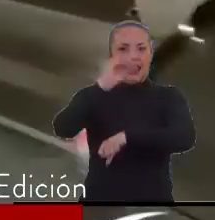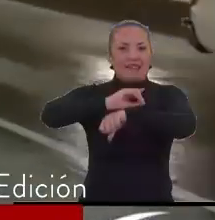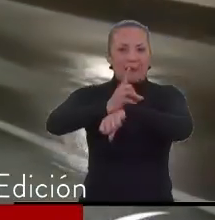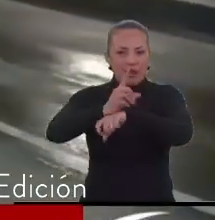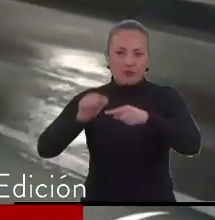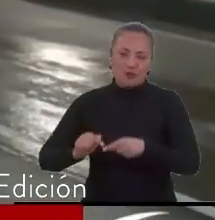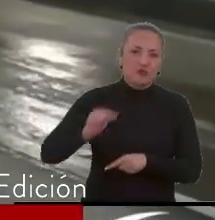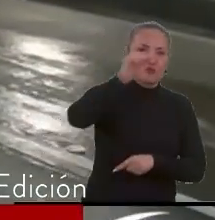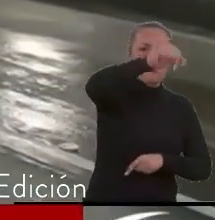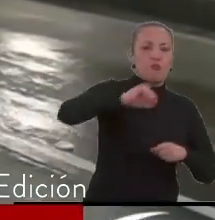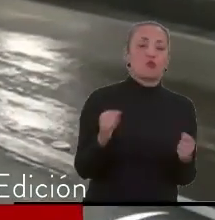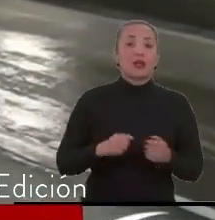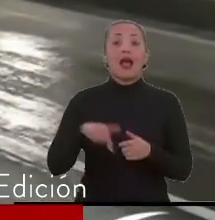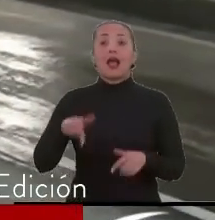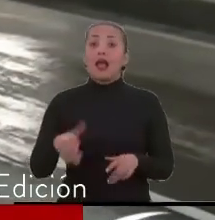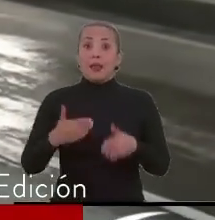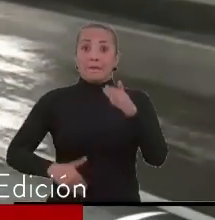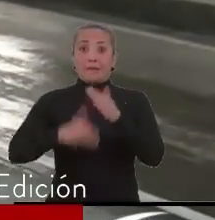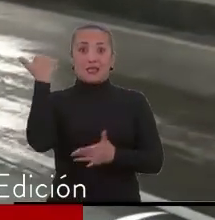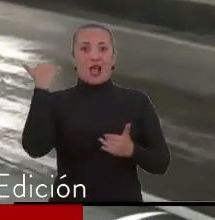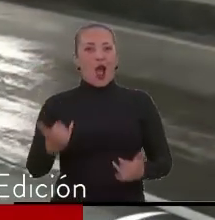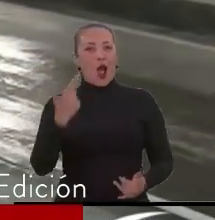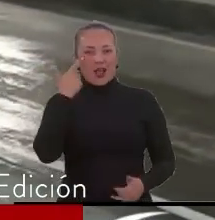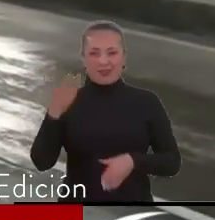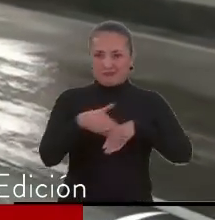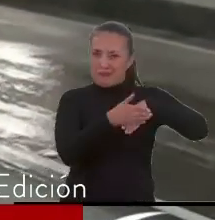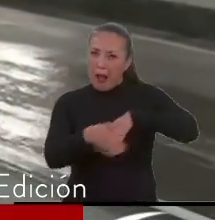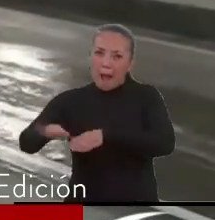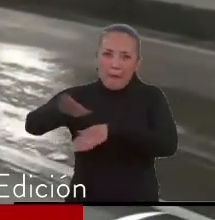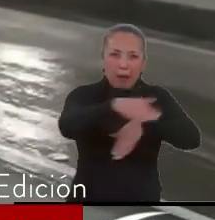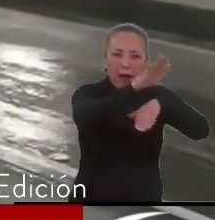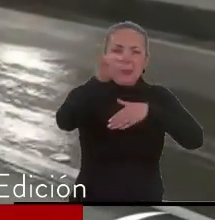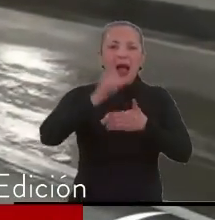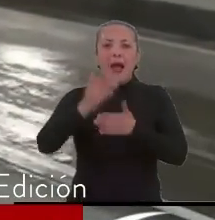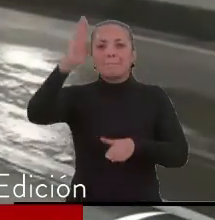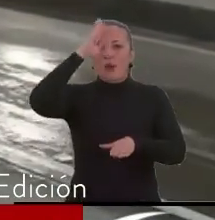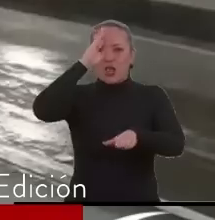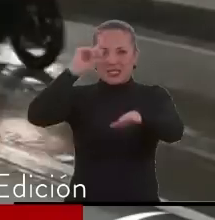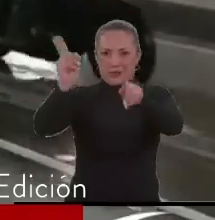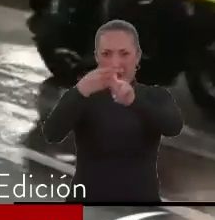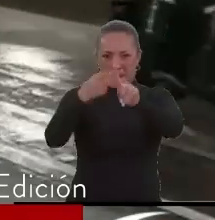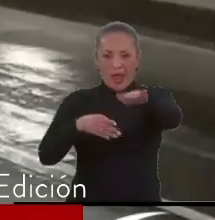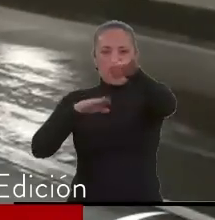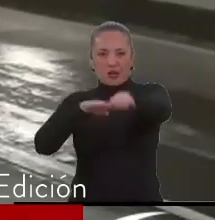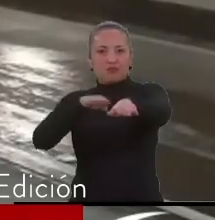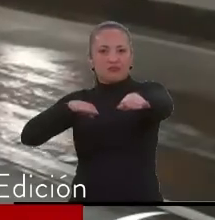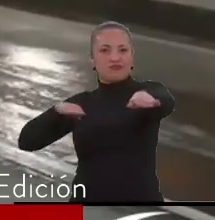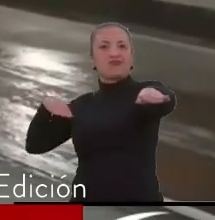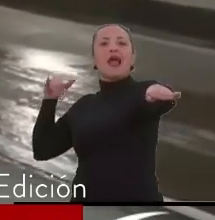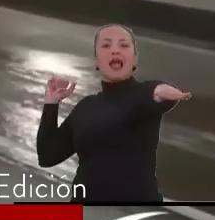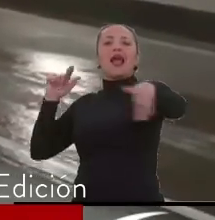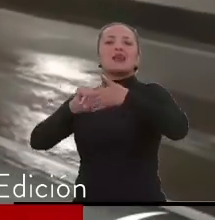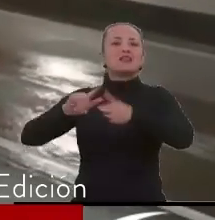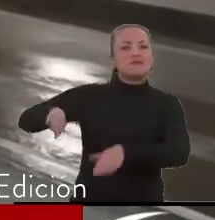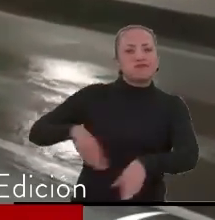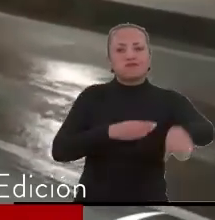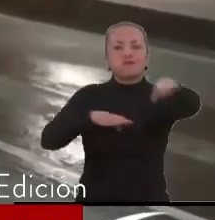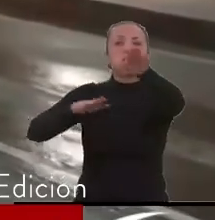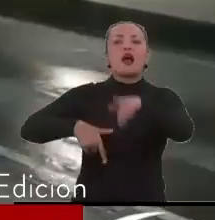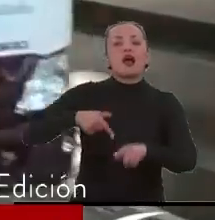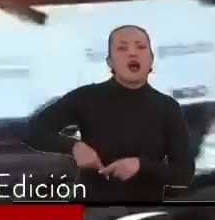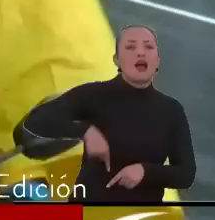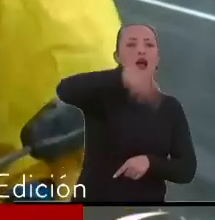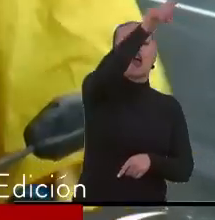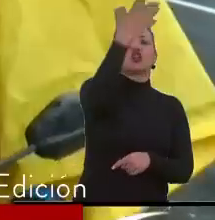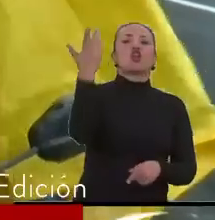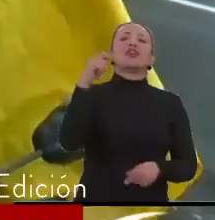Con la policía encabezando la caravana de vehículos, inició el tránsito de usuarios por el tramo 3 de la vía al Llano.